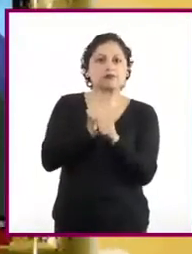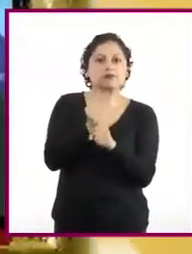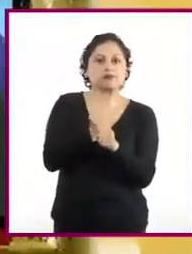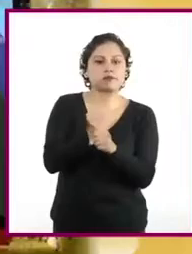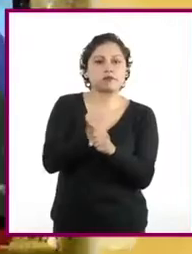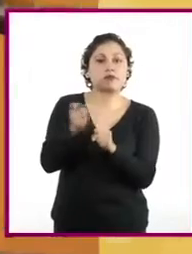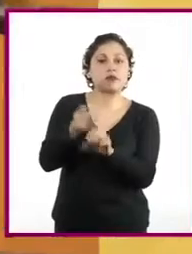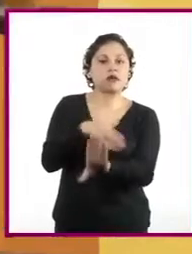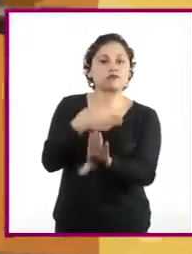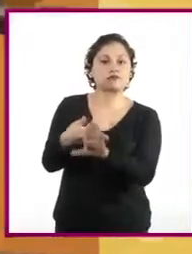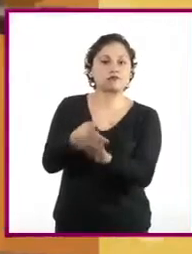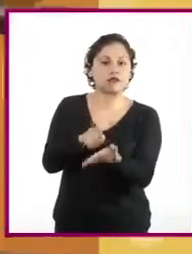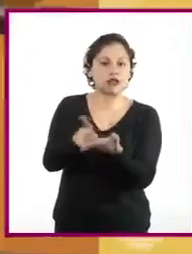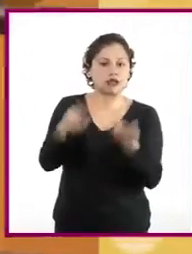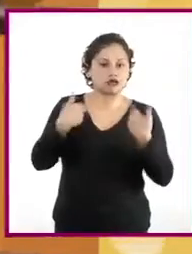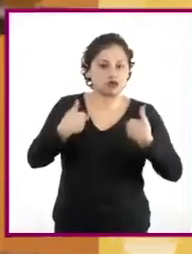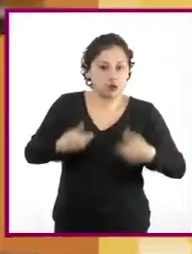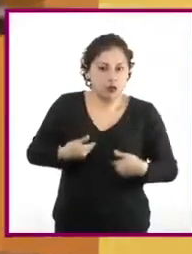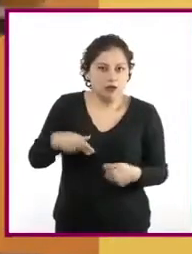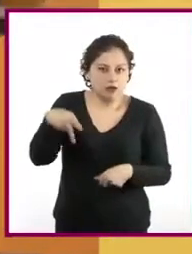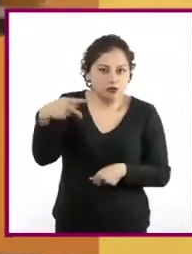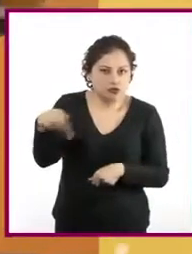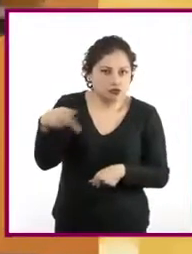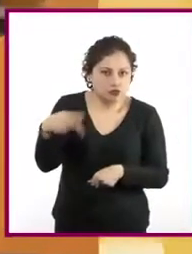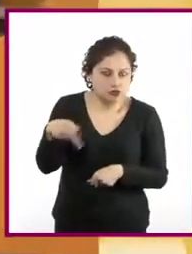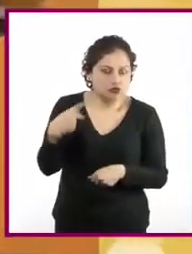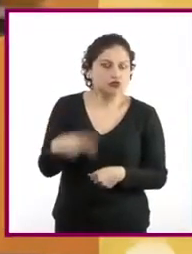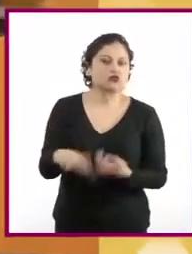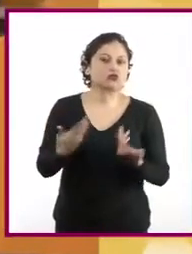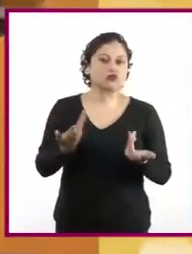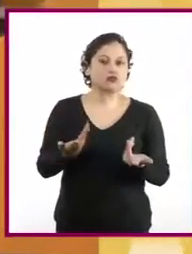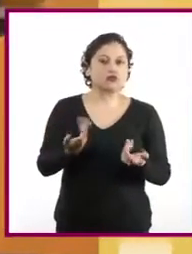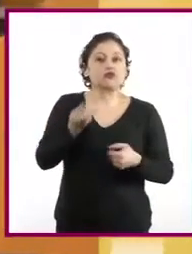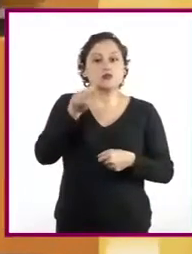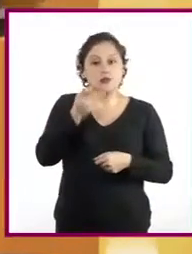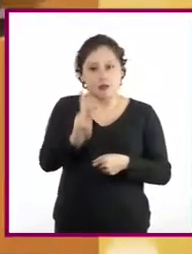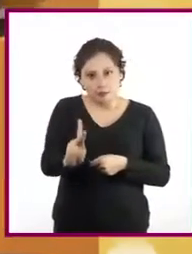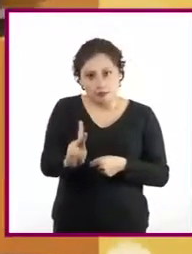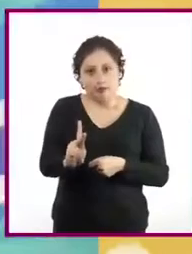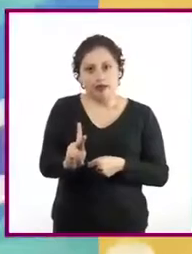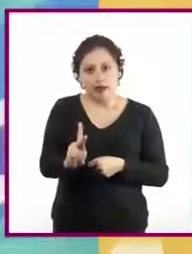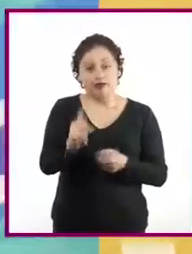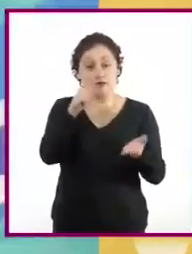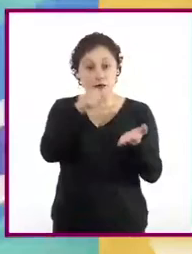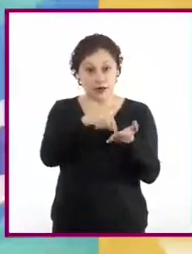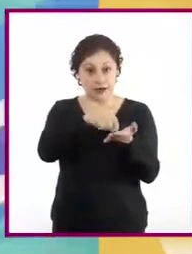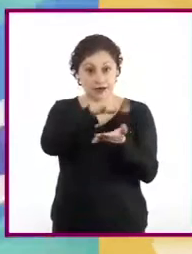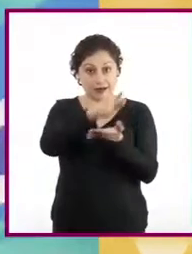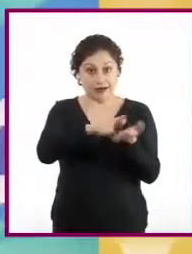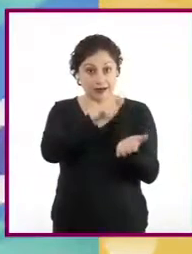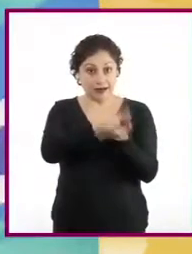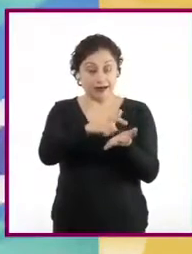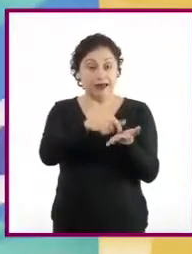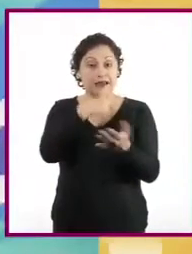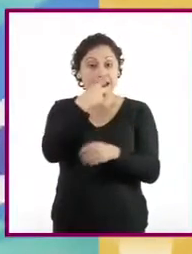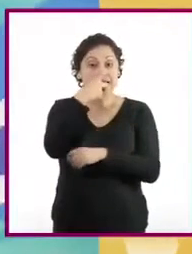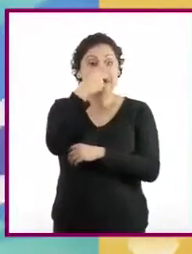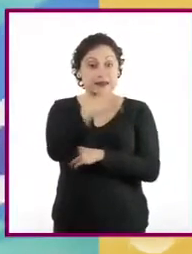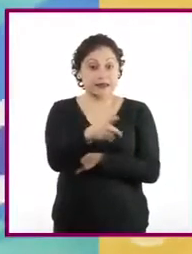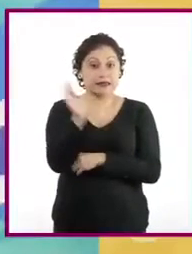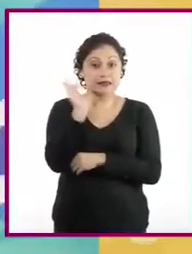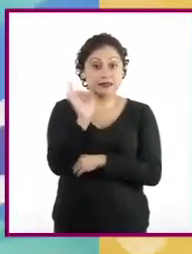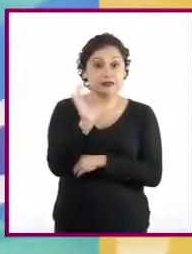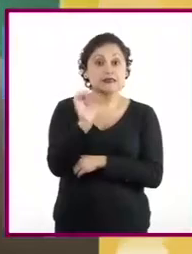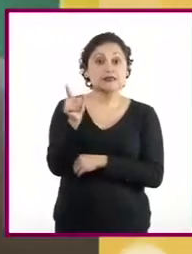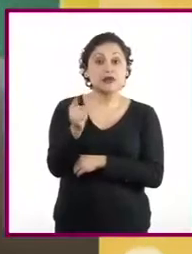están lesionando su integridad personal. Pero al mismo tiempo es un delito porque en la ley está considerado que quien comete